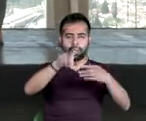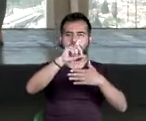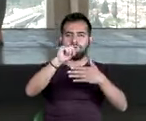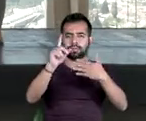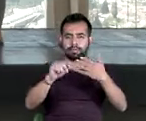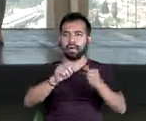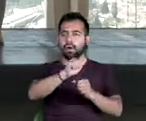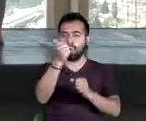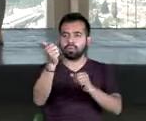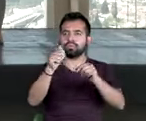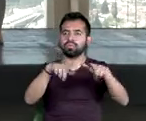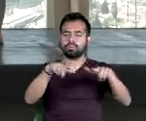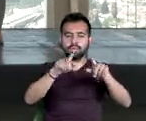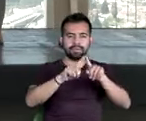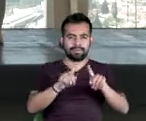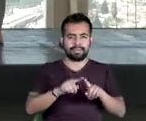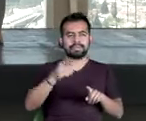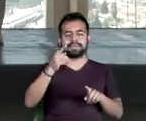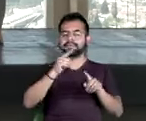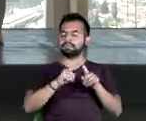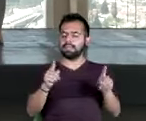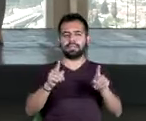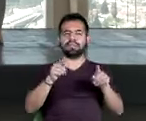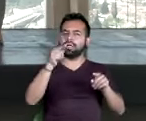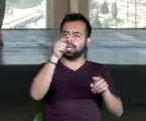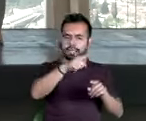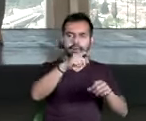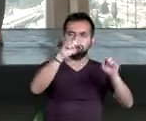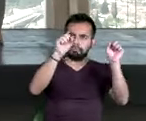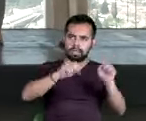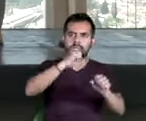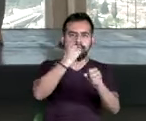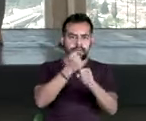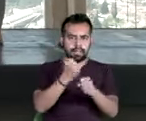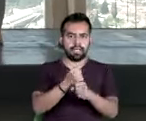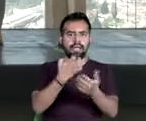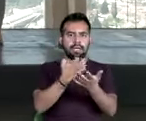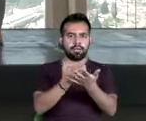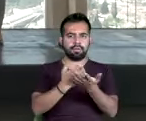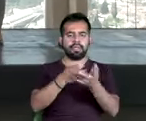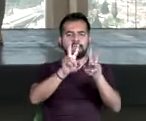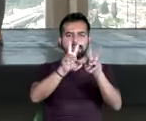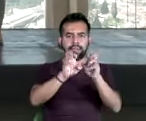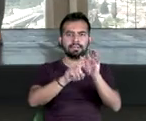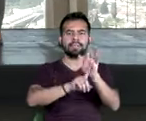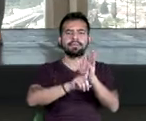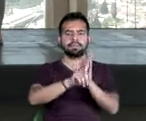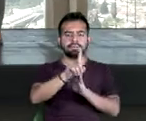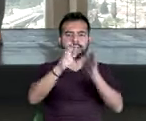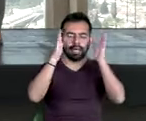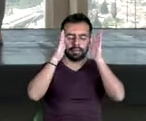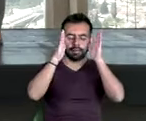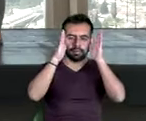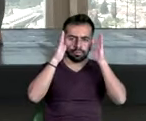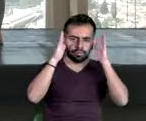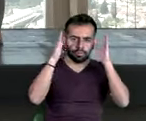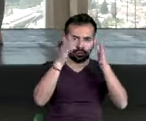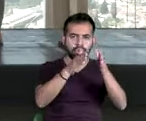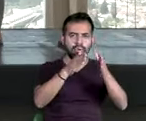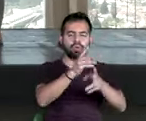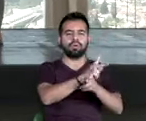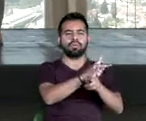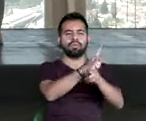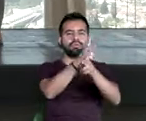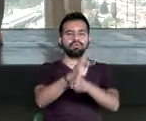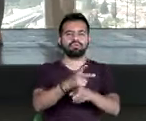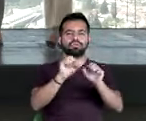vienen de otras áreas, pero con María Belén vamos a poder trabajar desde la economía, los temas de desarrollo y atención de protección social que